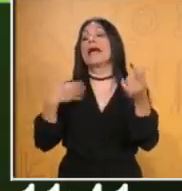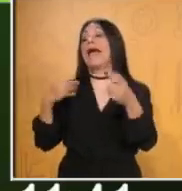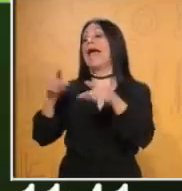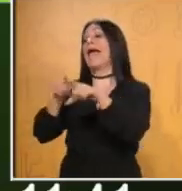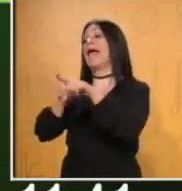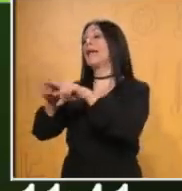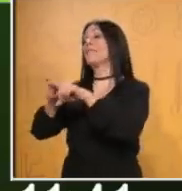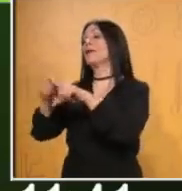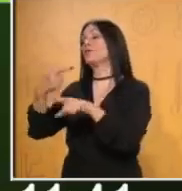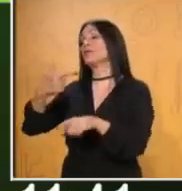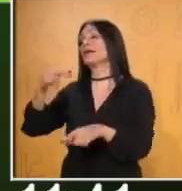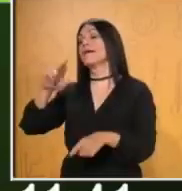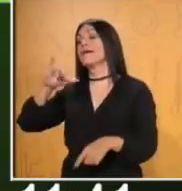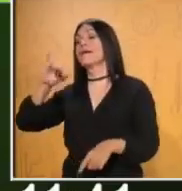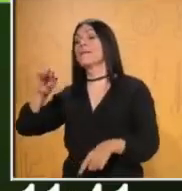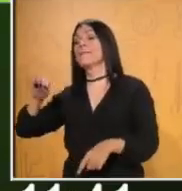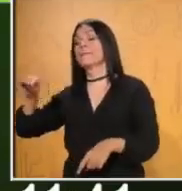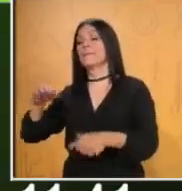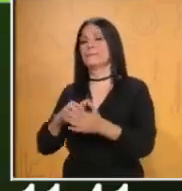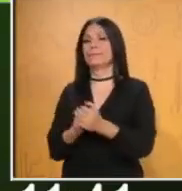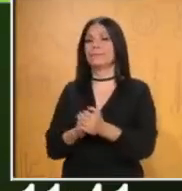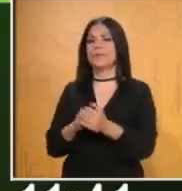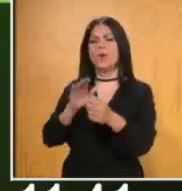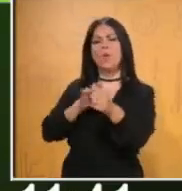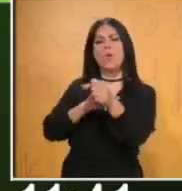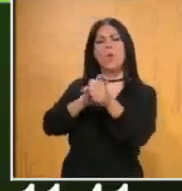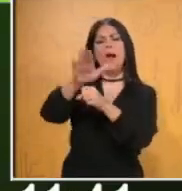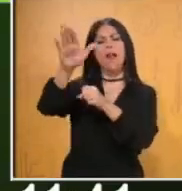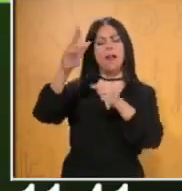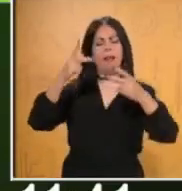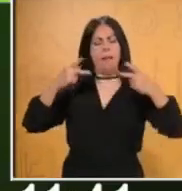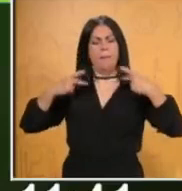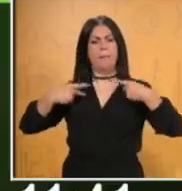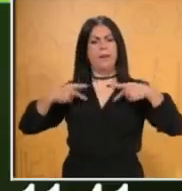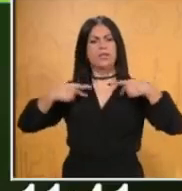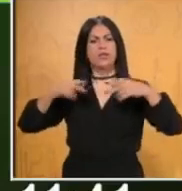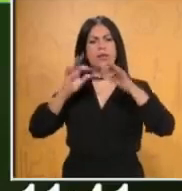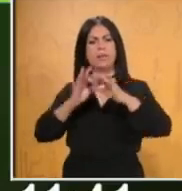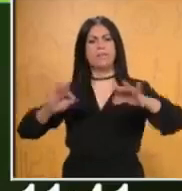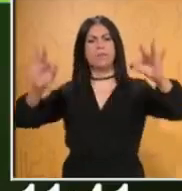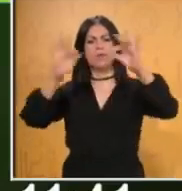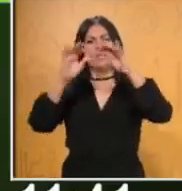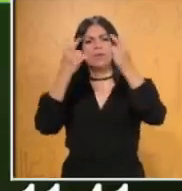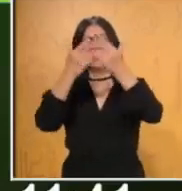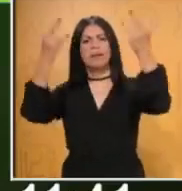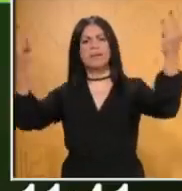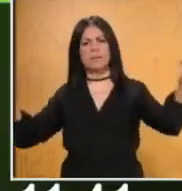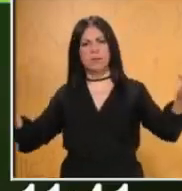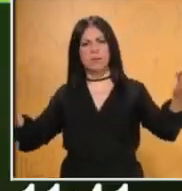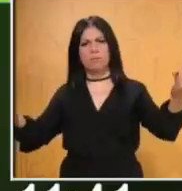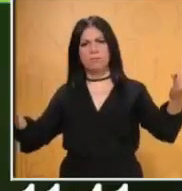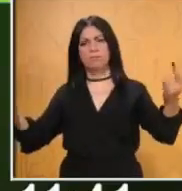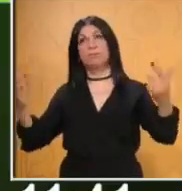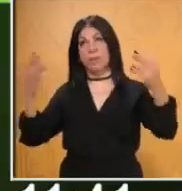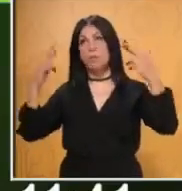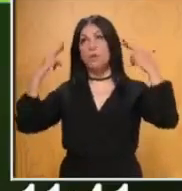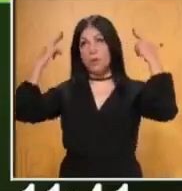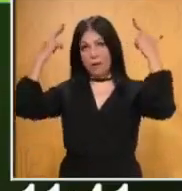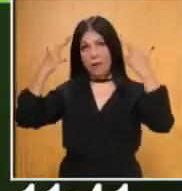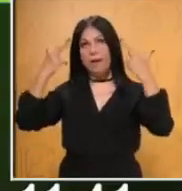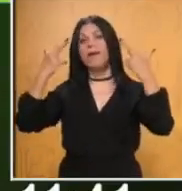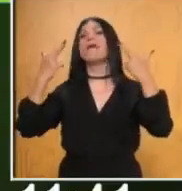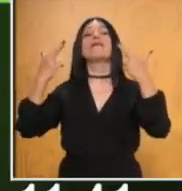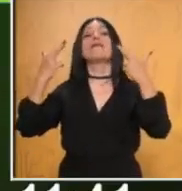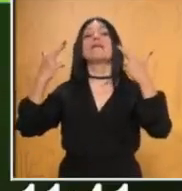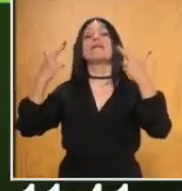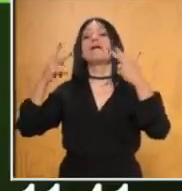¿Cuáles son los personajes principales? Un rey, una aldeana y un enano. ¿Cuál fue